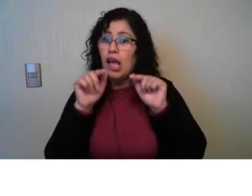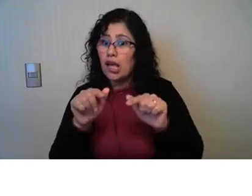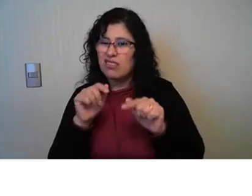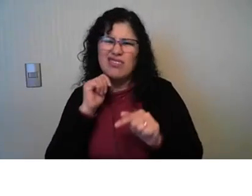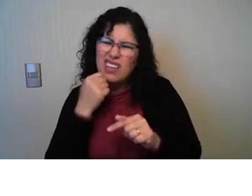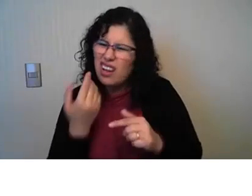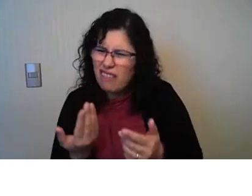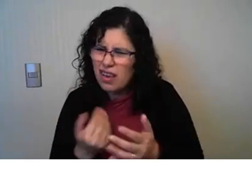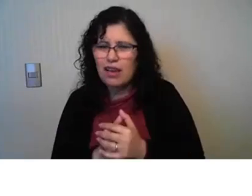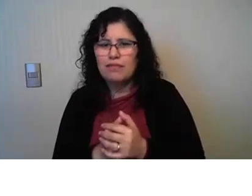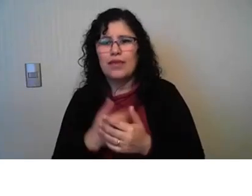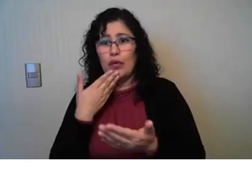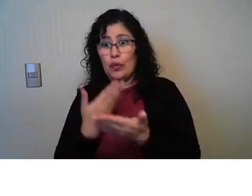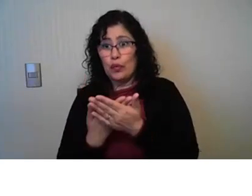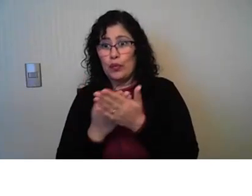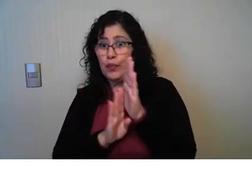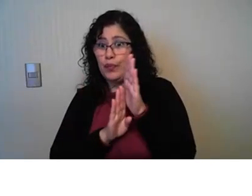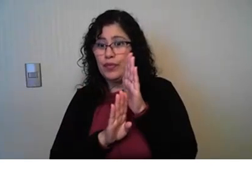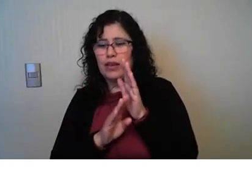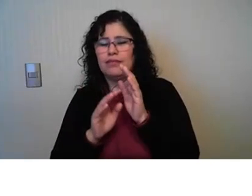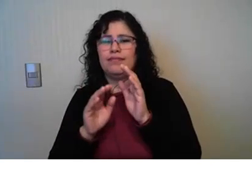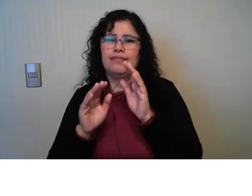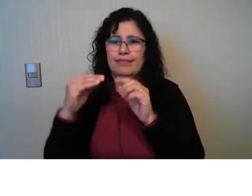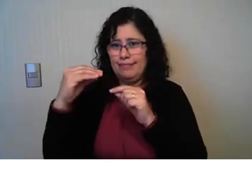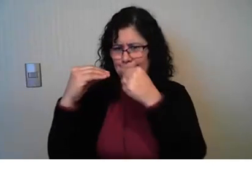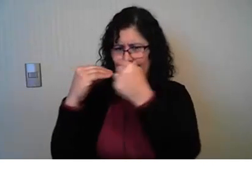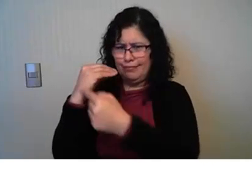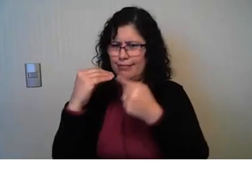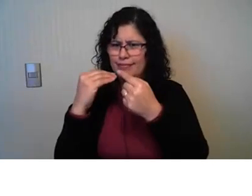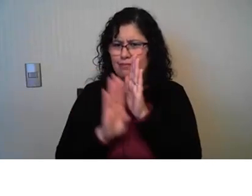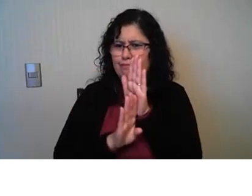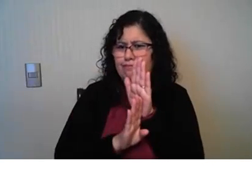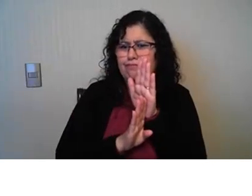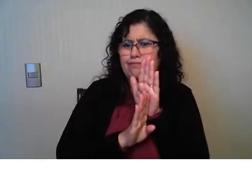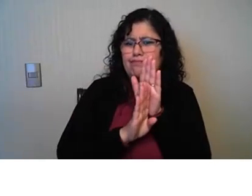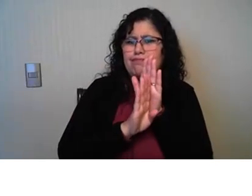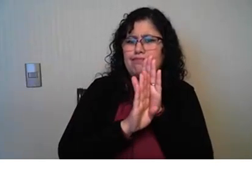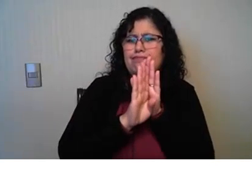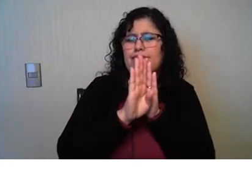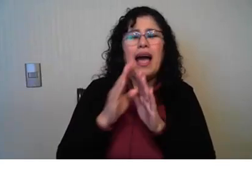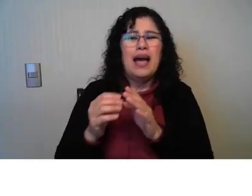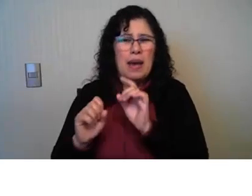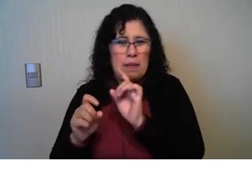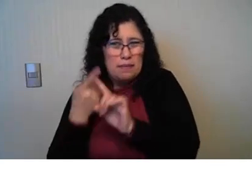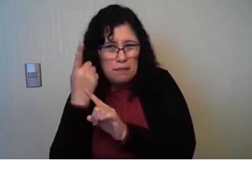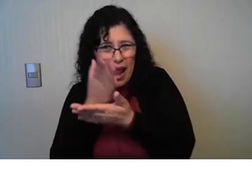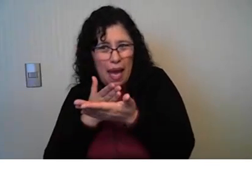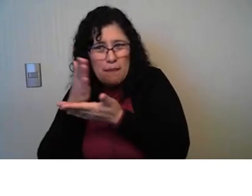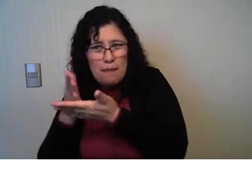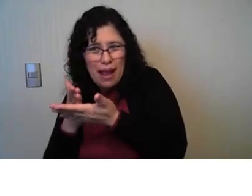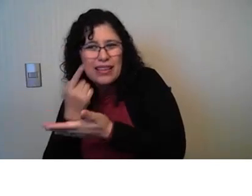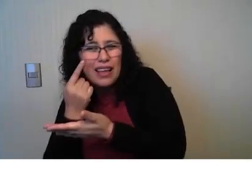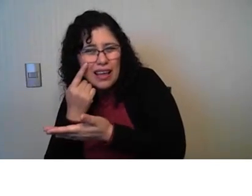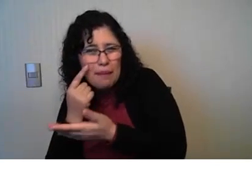¿cierto?, del desarrollo, ¿cierto? Van apareciendo, las primeras estructuras que aparecieron corresponden